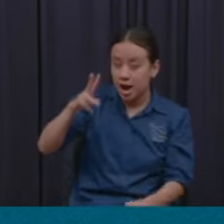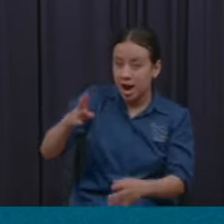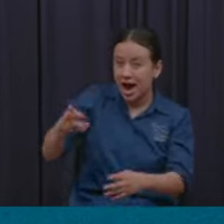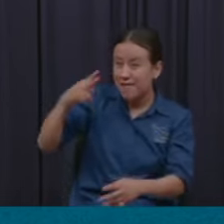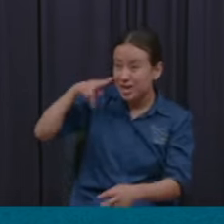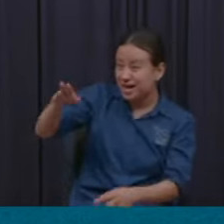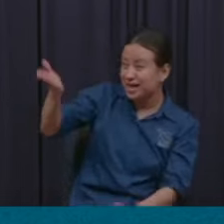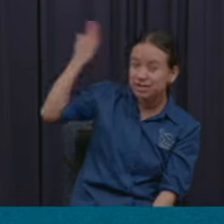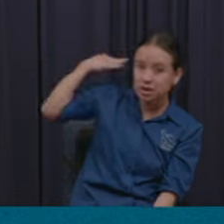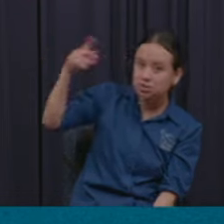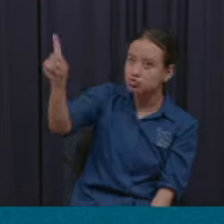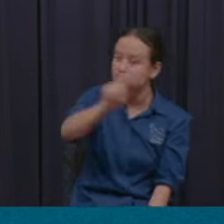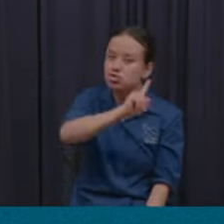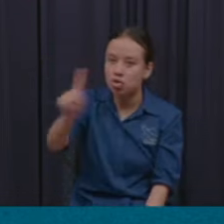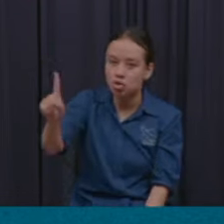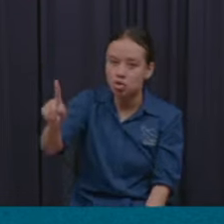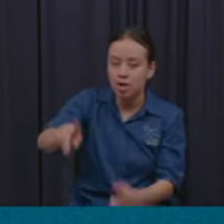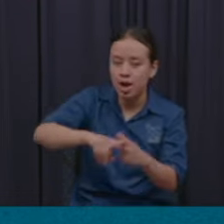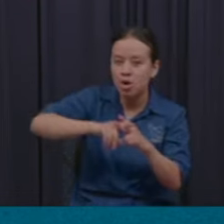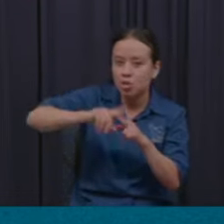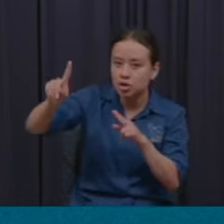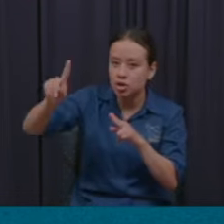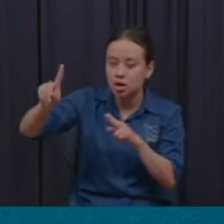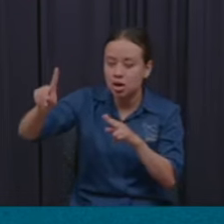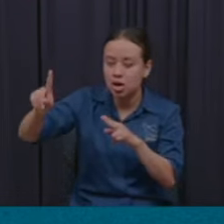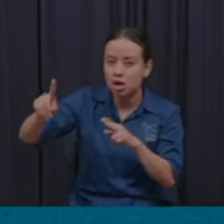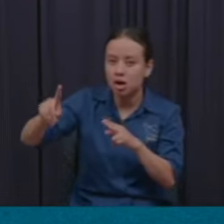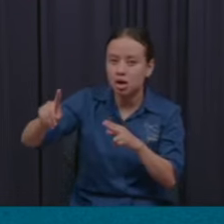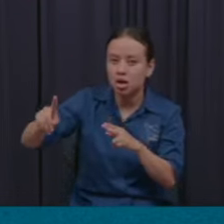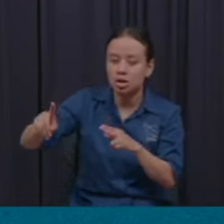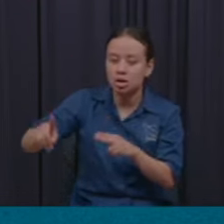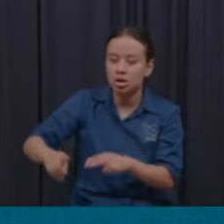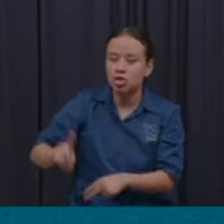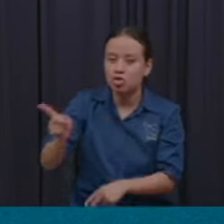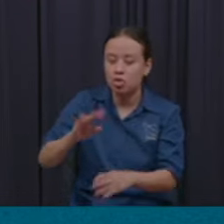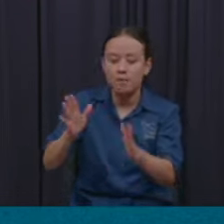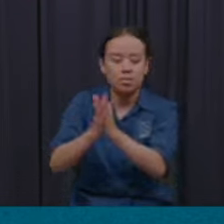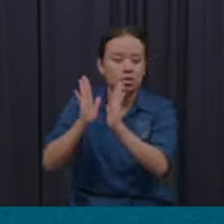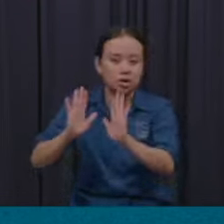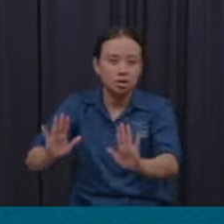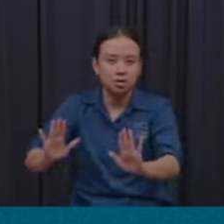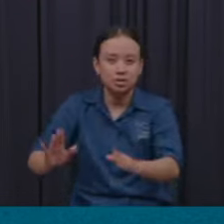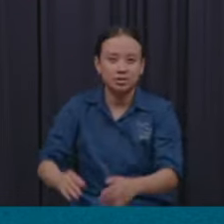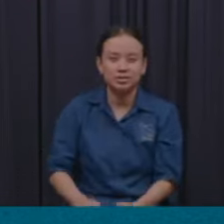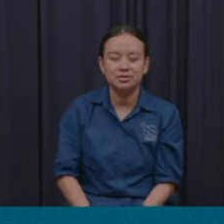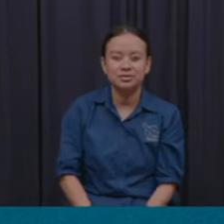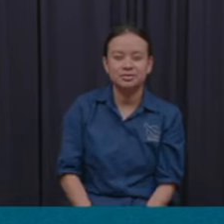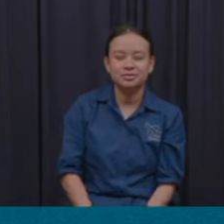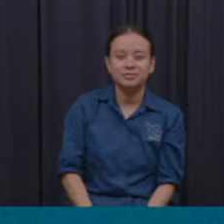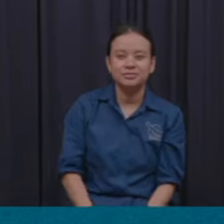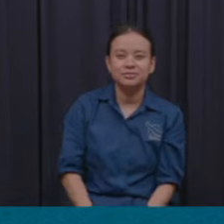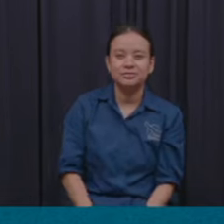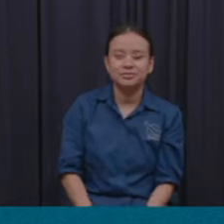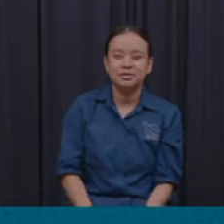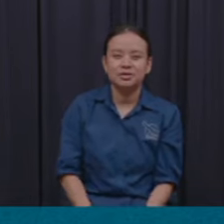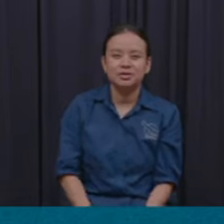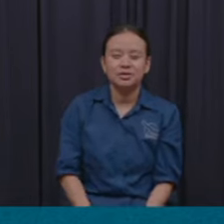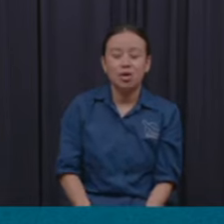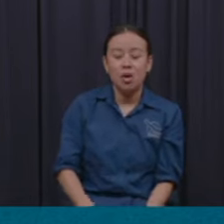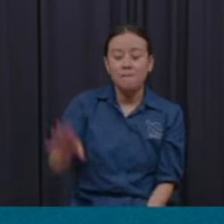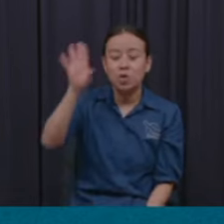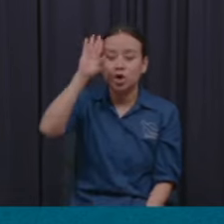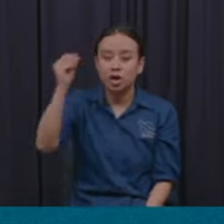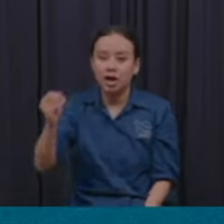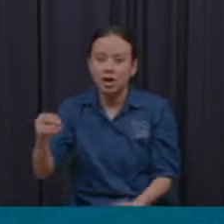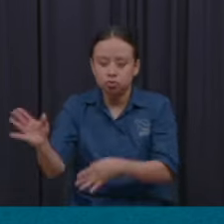llanura. Escapa al monte, no sea que perezcas. Le dieron a él órdenes porque el ambiente